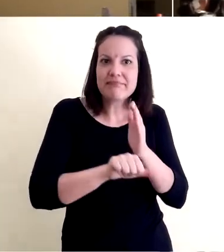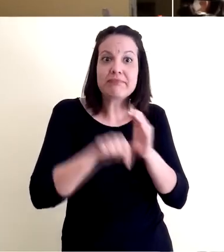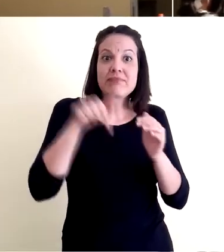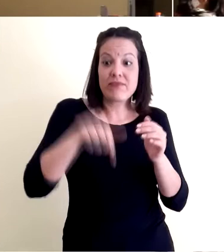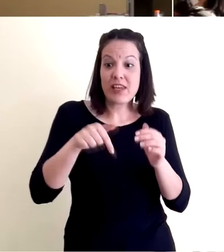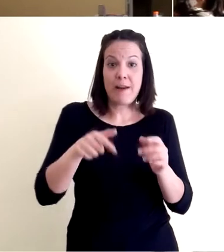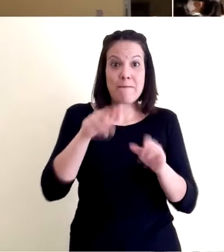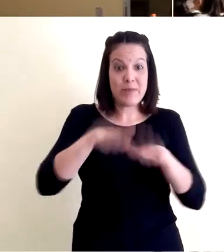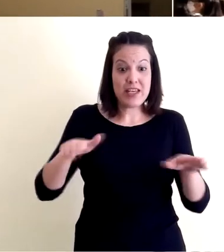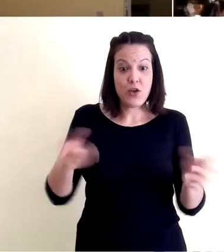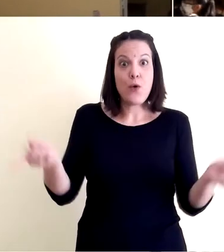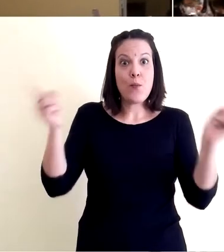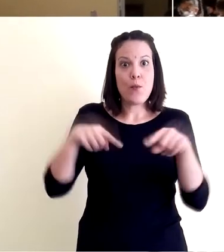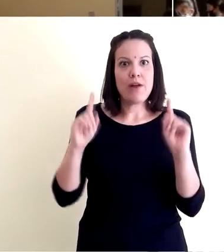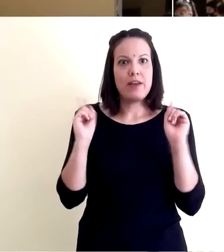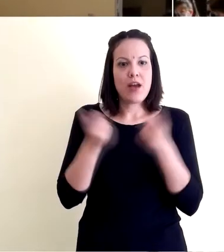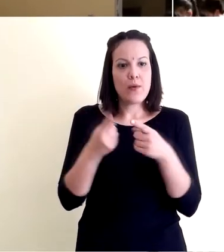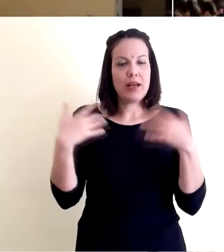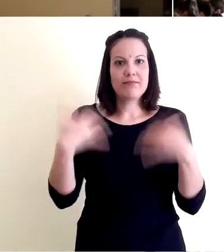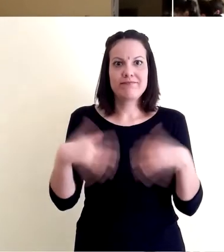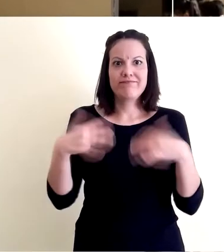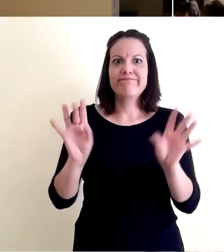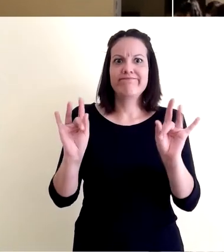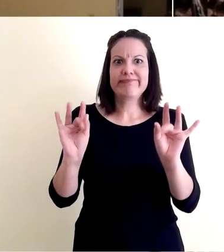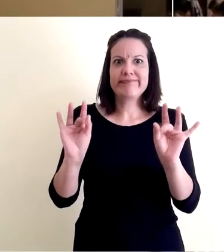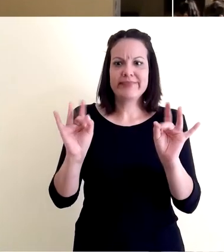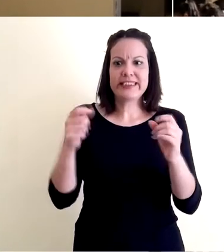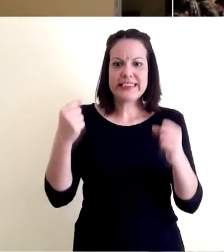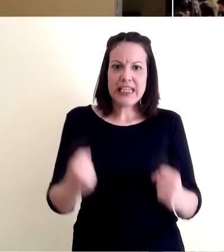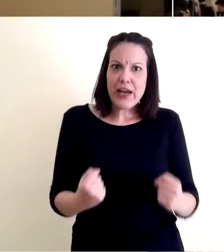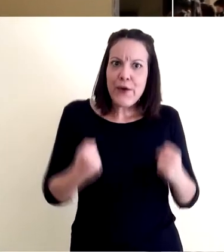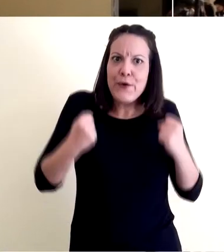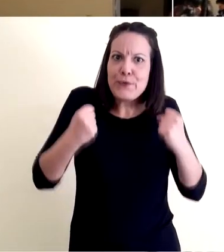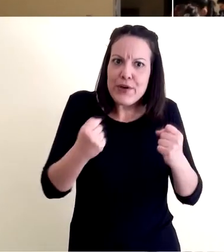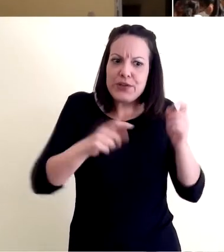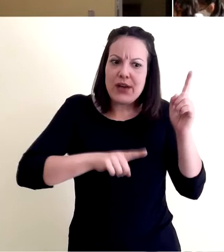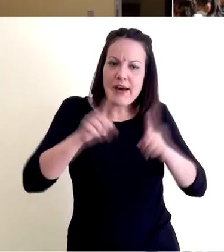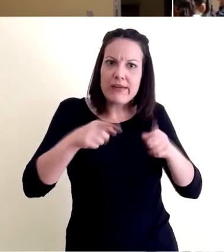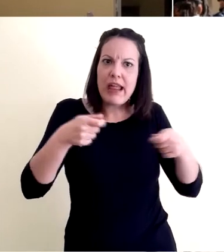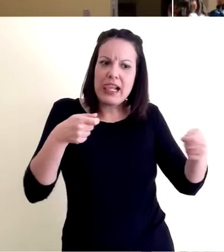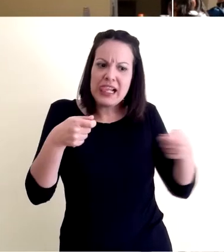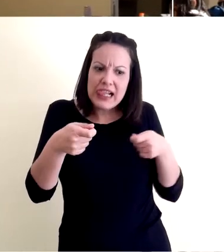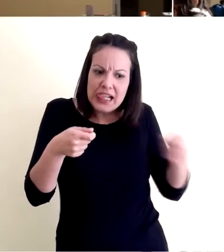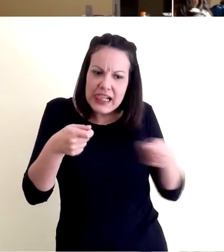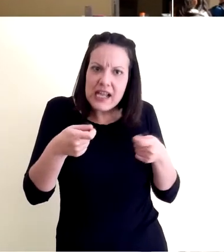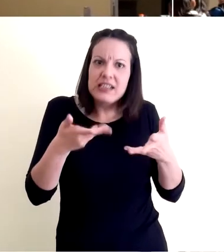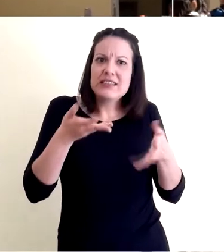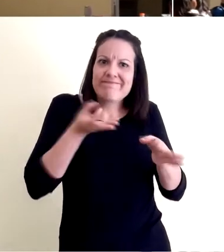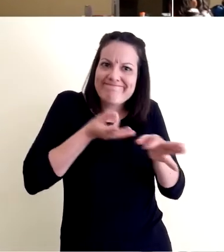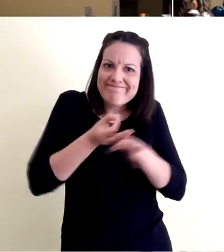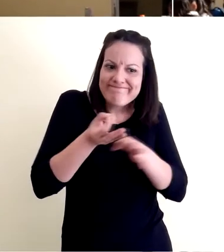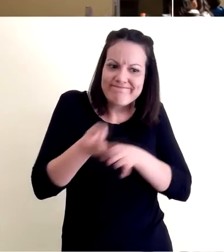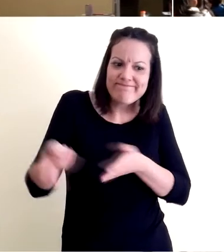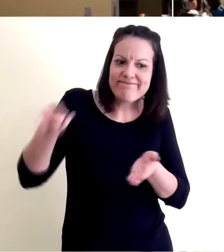edades hay que hacer todo un esfuerzo por reacomodar ciertas cuestiones, retransmitir